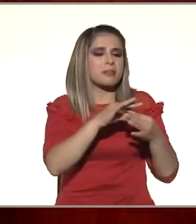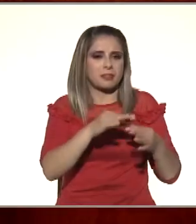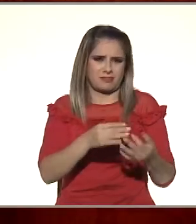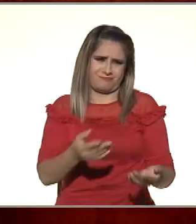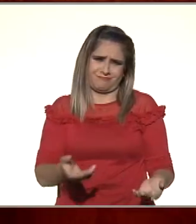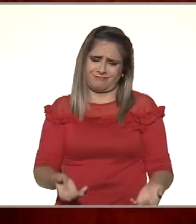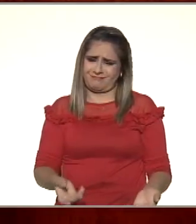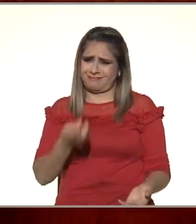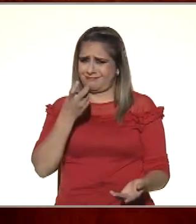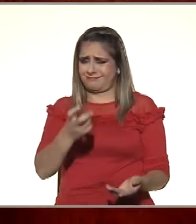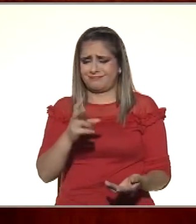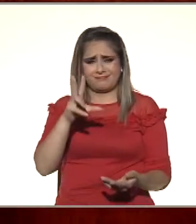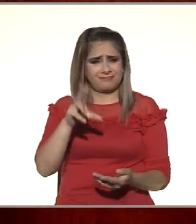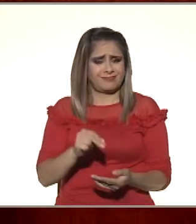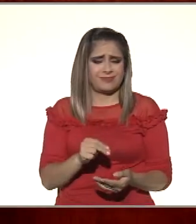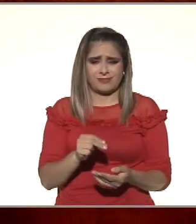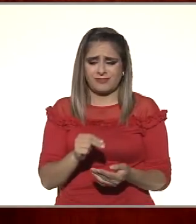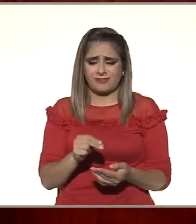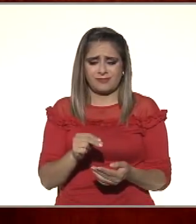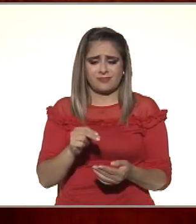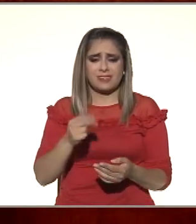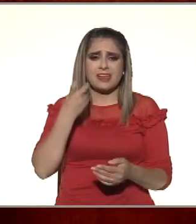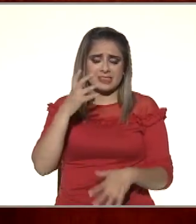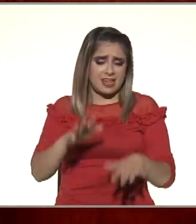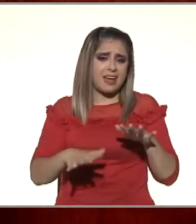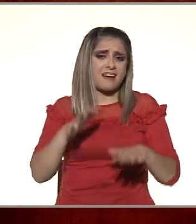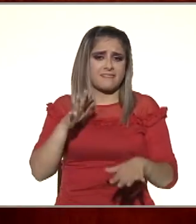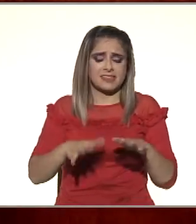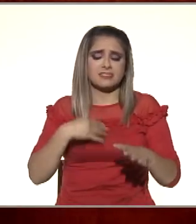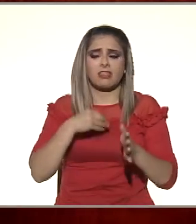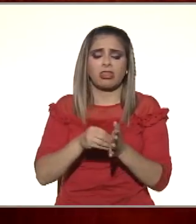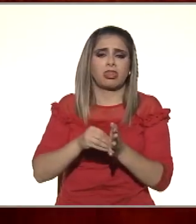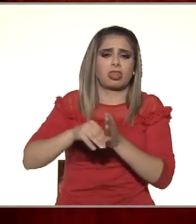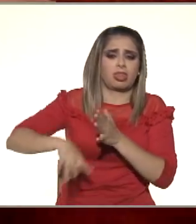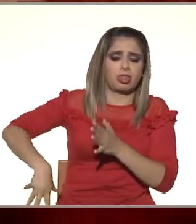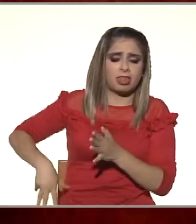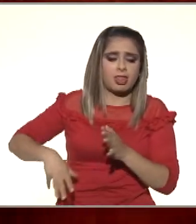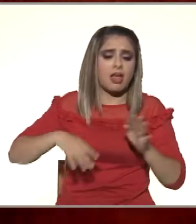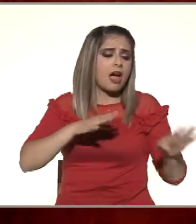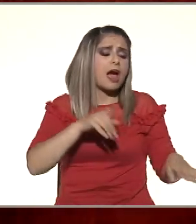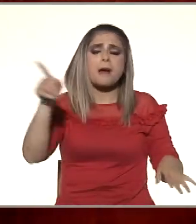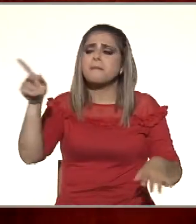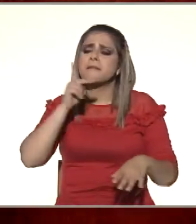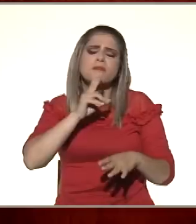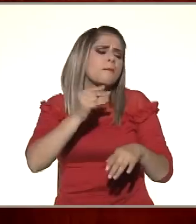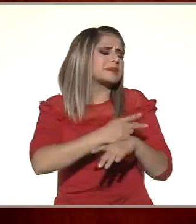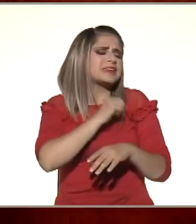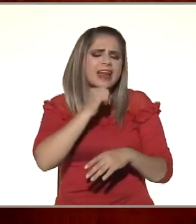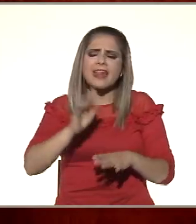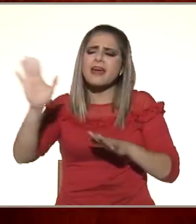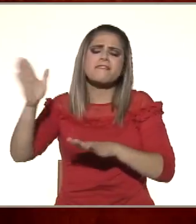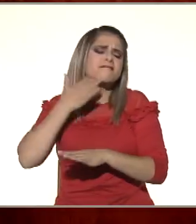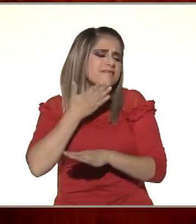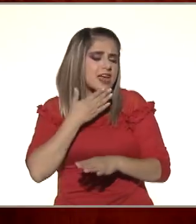¿no? Sí, pero pues, eso es lo que ocurre, ¿no? Tratamos de decir, bueno, es que quede bien el padre, ¿no? O la madre, ¿no? En el